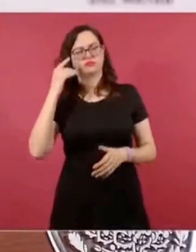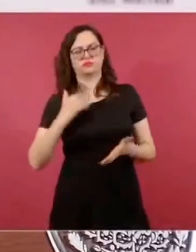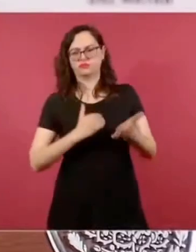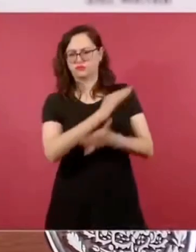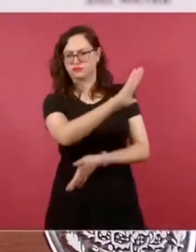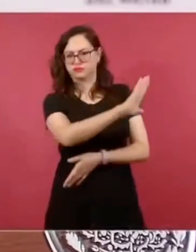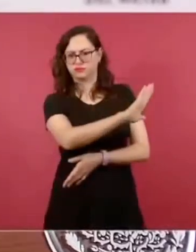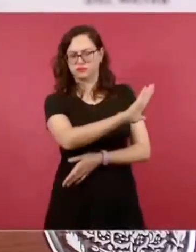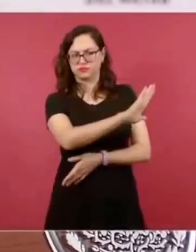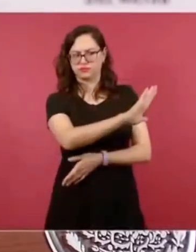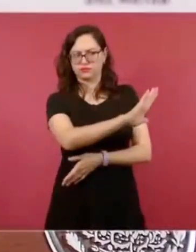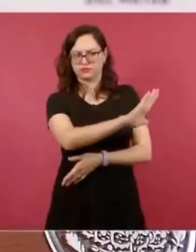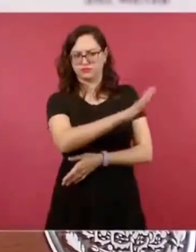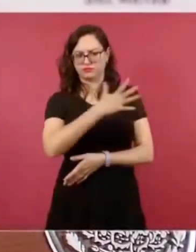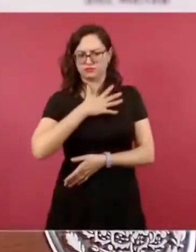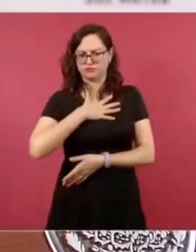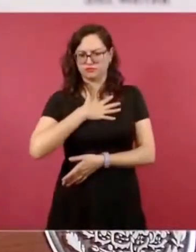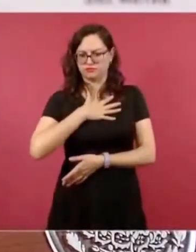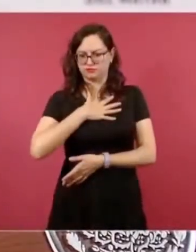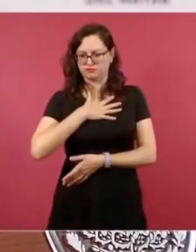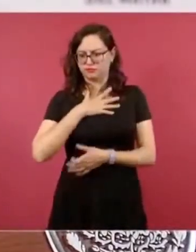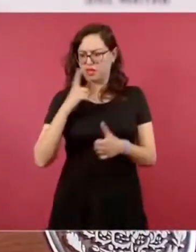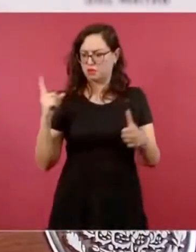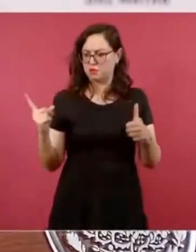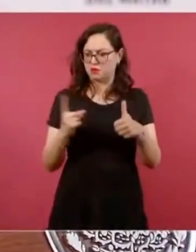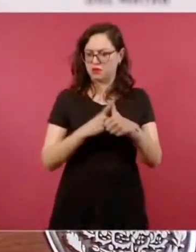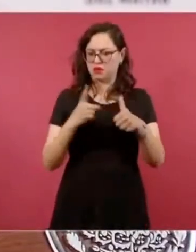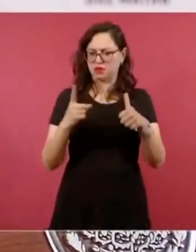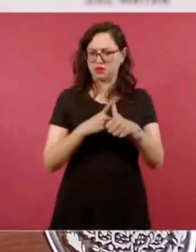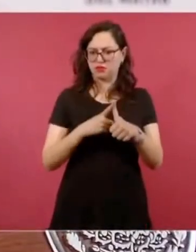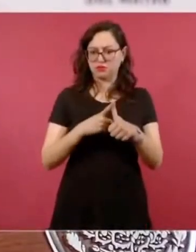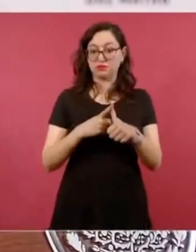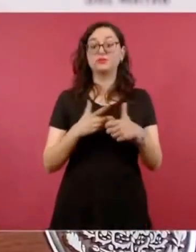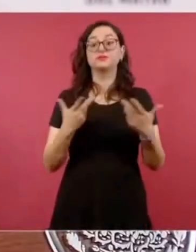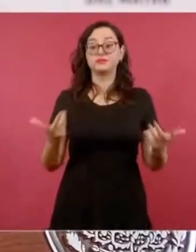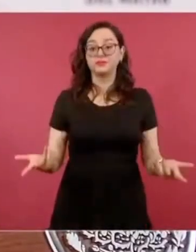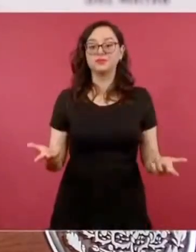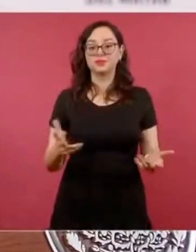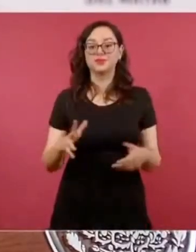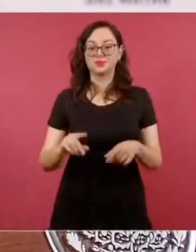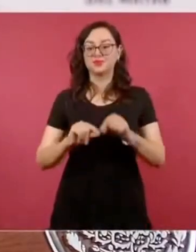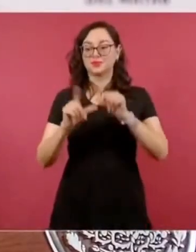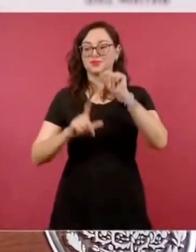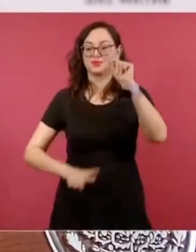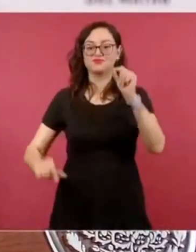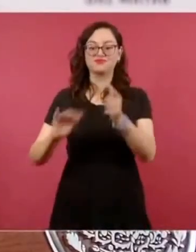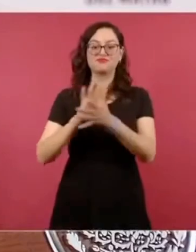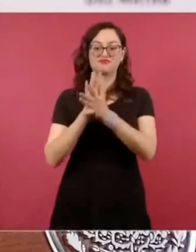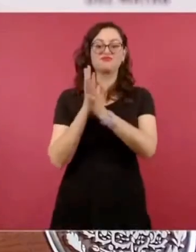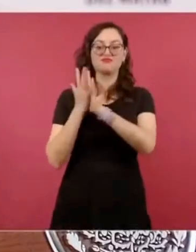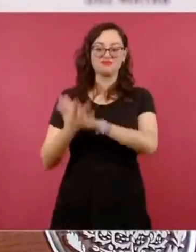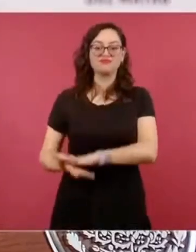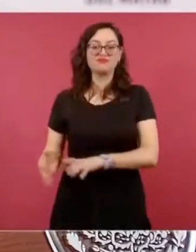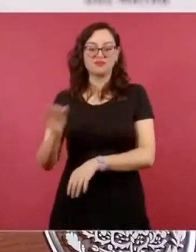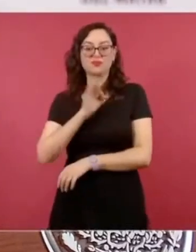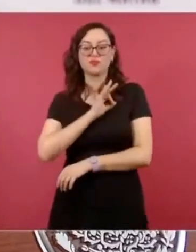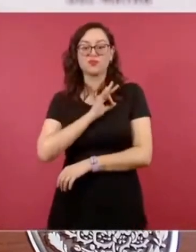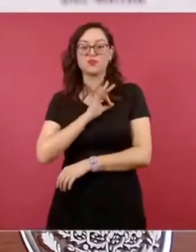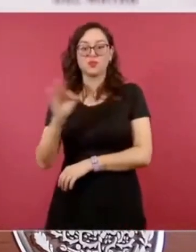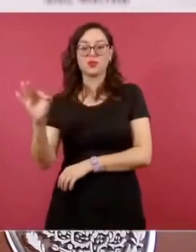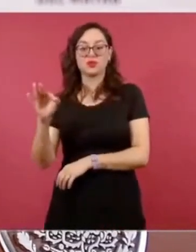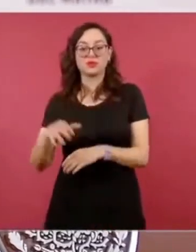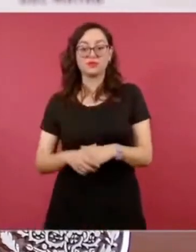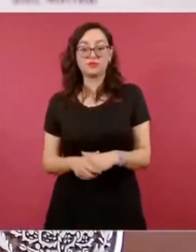es protagonista principal, es el motor de este cambio. Ya no es un convidado de